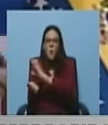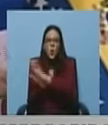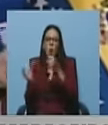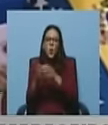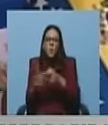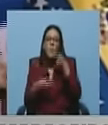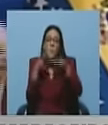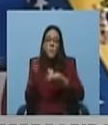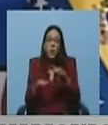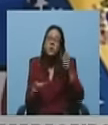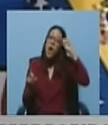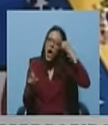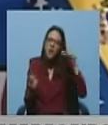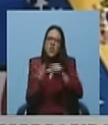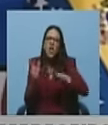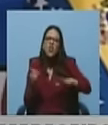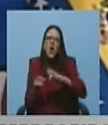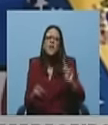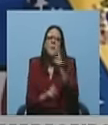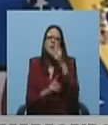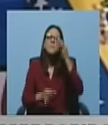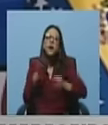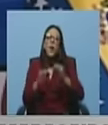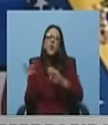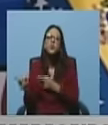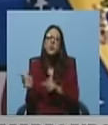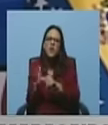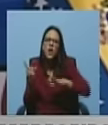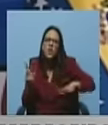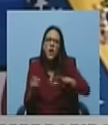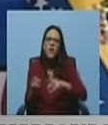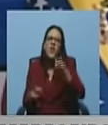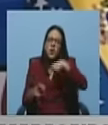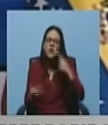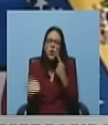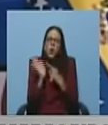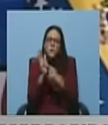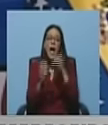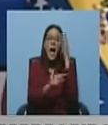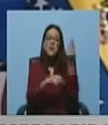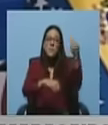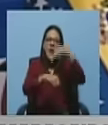repito, recordemos de dónde viene Primero Justicia. Nosotros presentamos